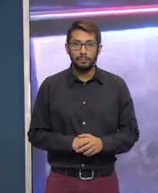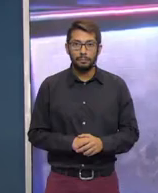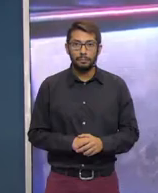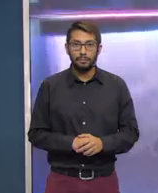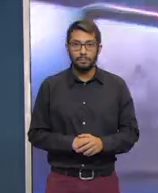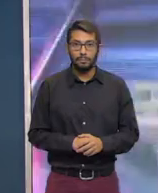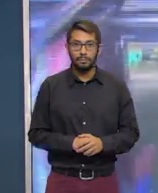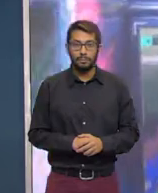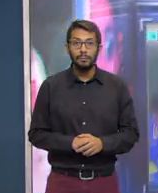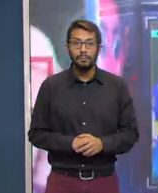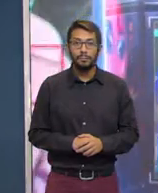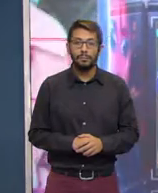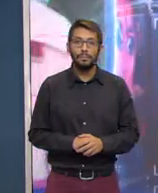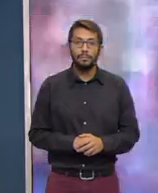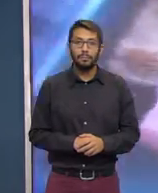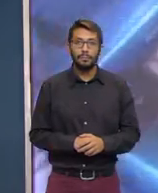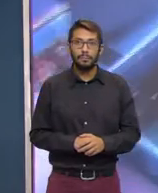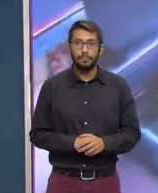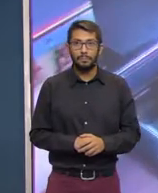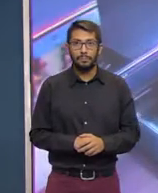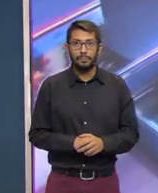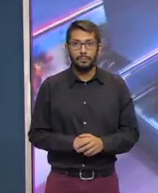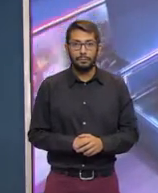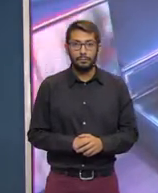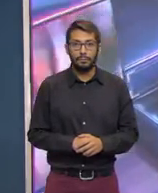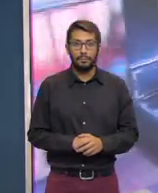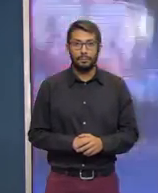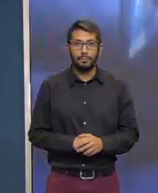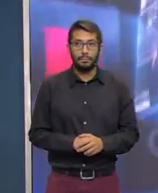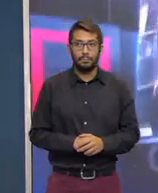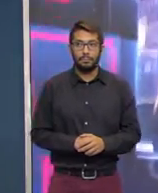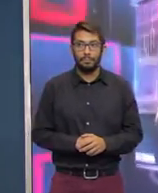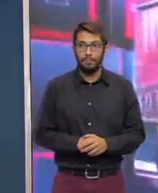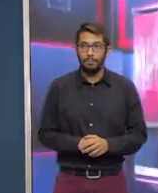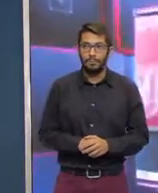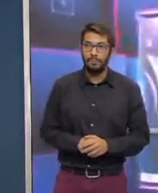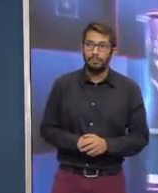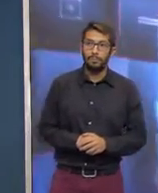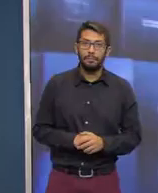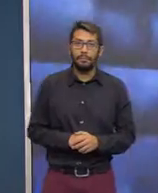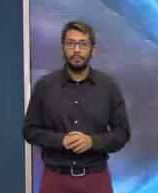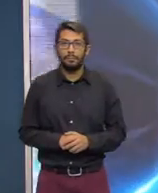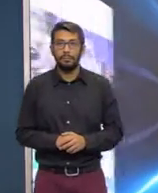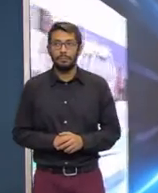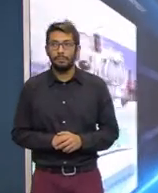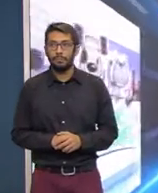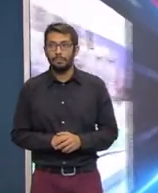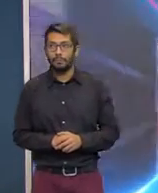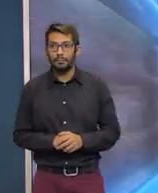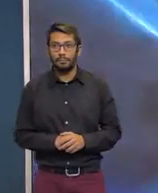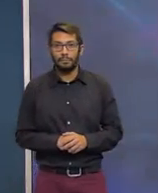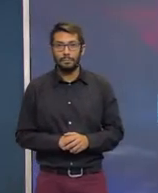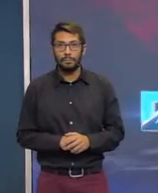en asamblea. Cada uno de los docentes autoconvocados tenemos que estar seguros de